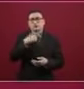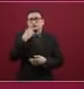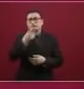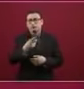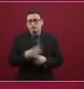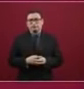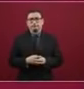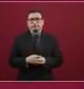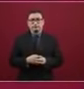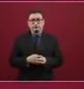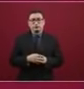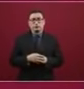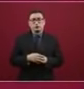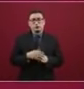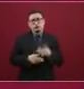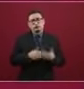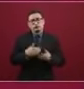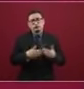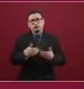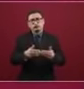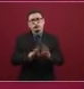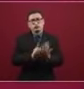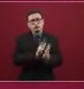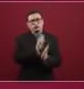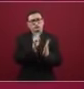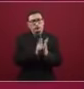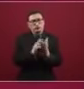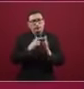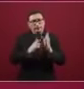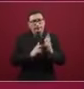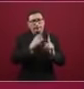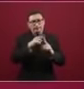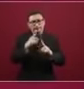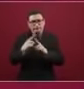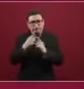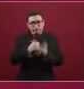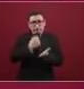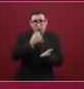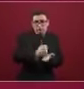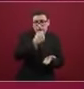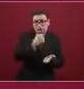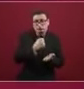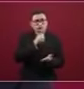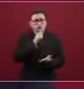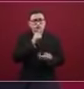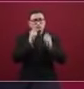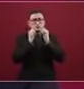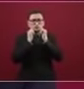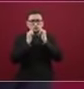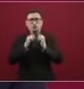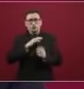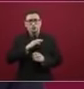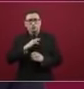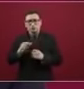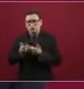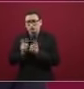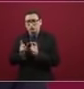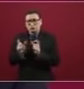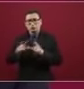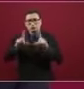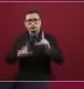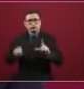se aprueba el paquete de leyes reglamentarias, la Guardia empezará a cumplir las